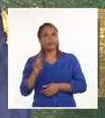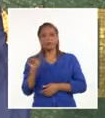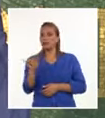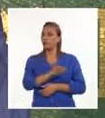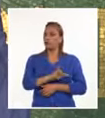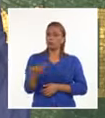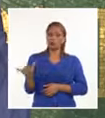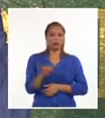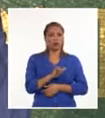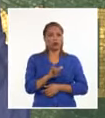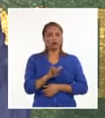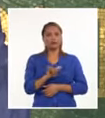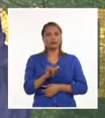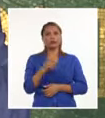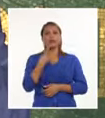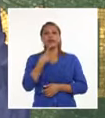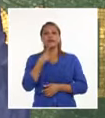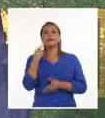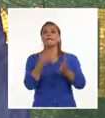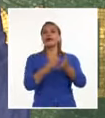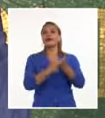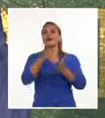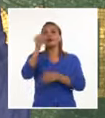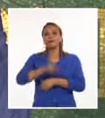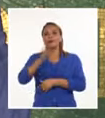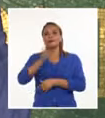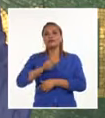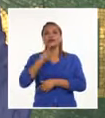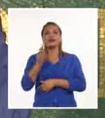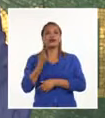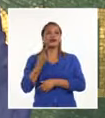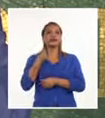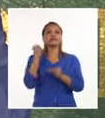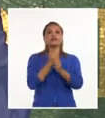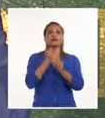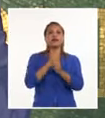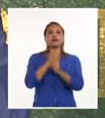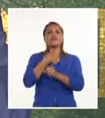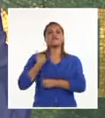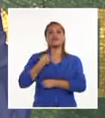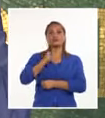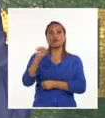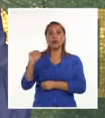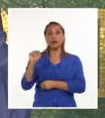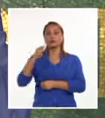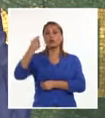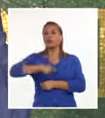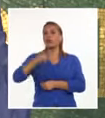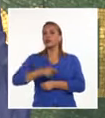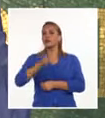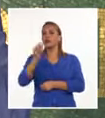a desestabilizar, a violar, a intentar violar la